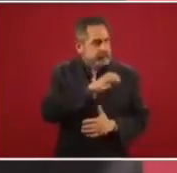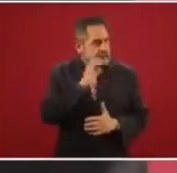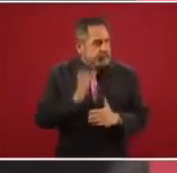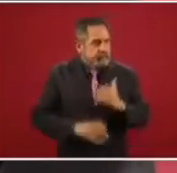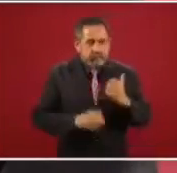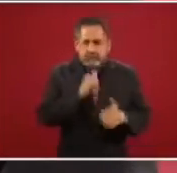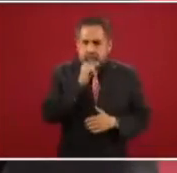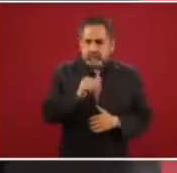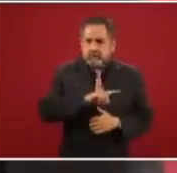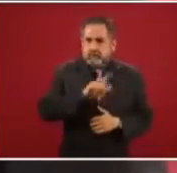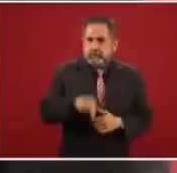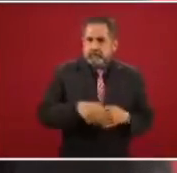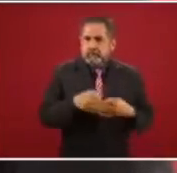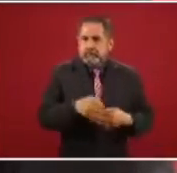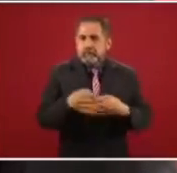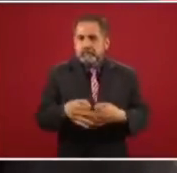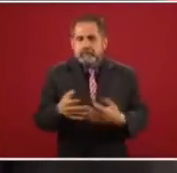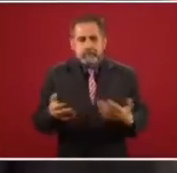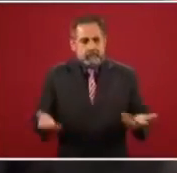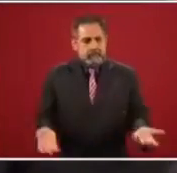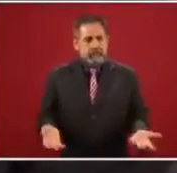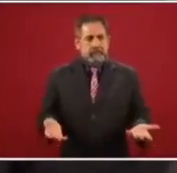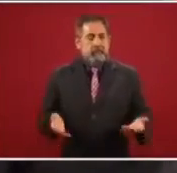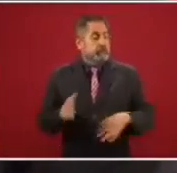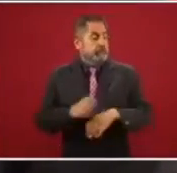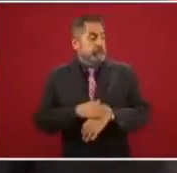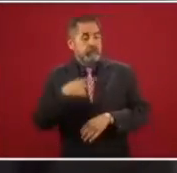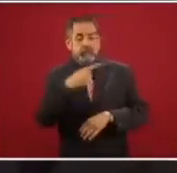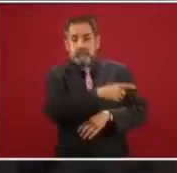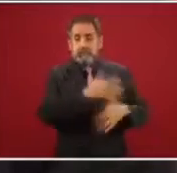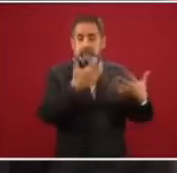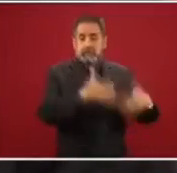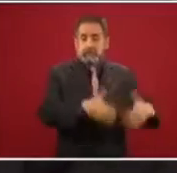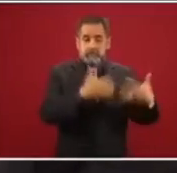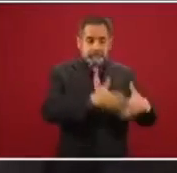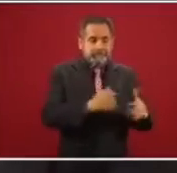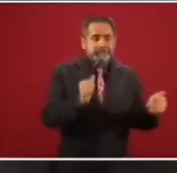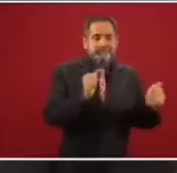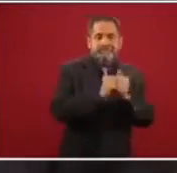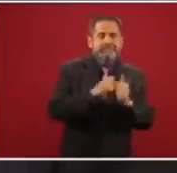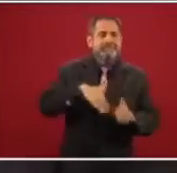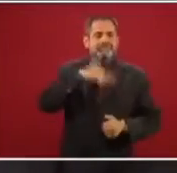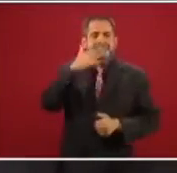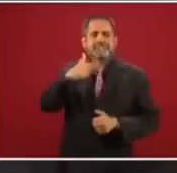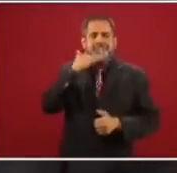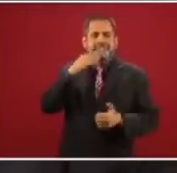porque las empresas constructoras están vinculadas a políticos